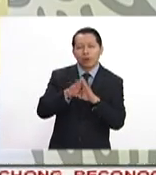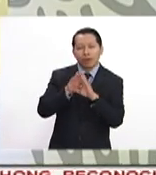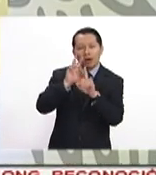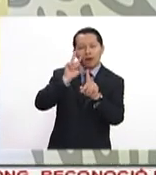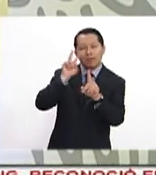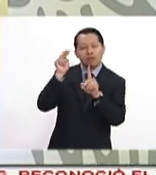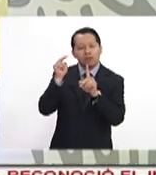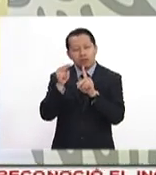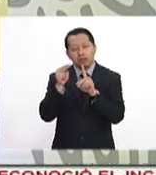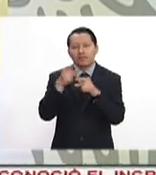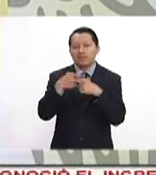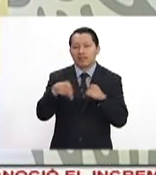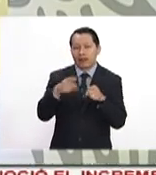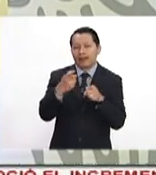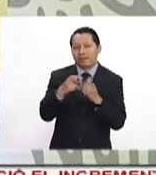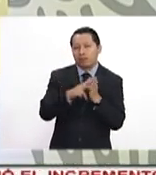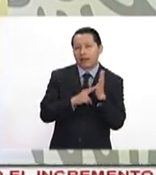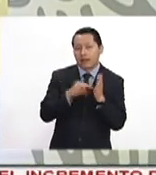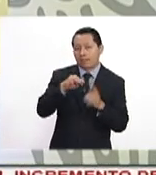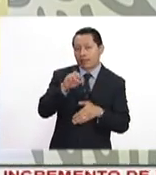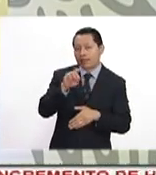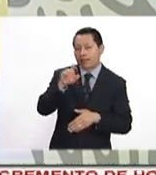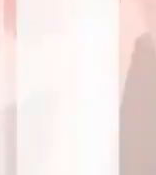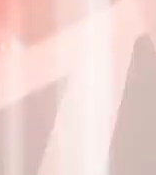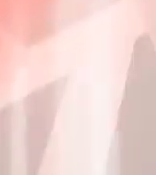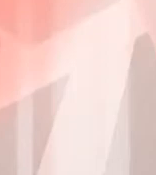dejan de manera muy clara las reglas de Mandela.